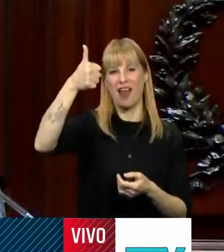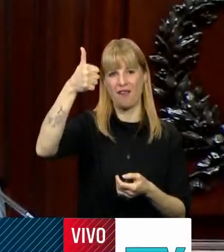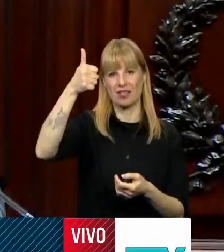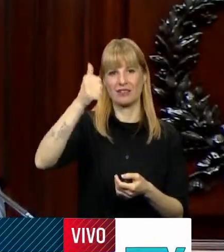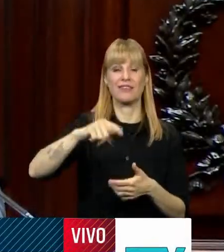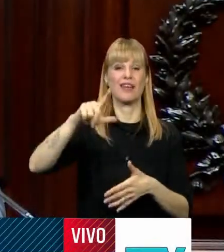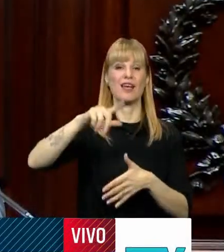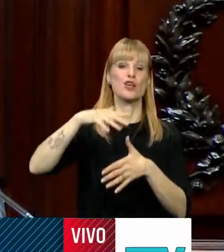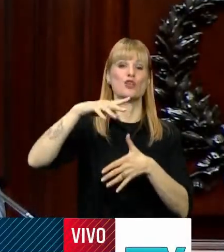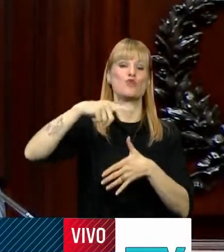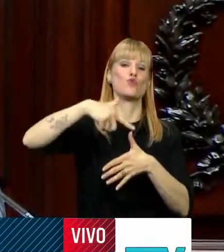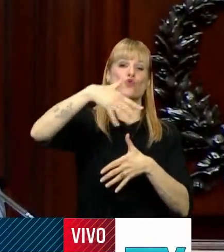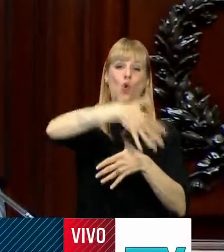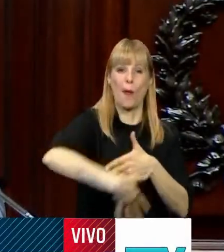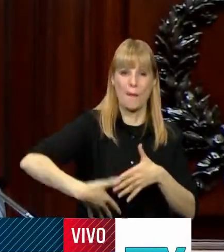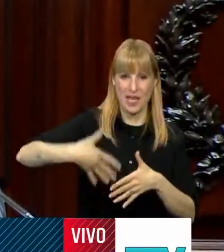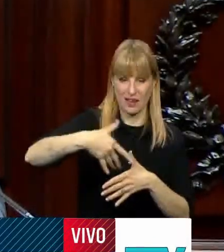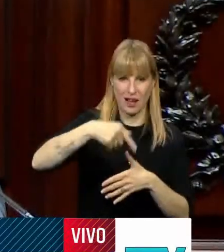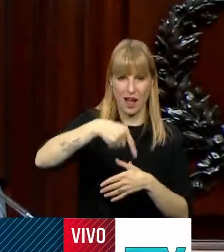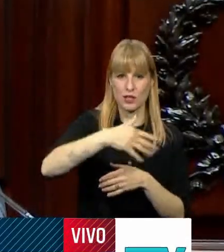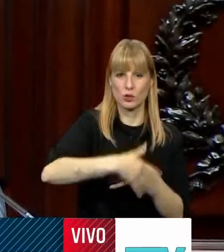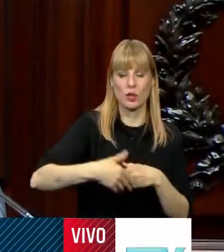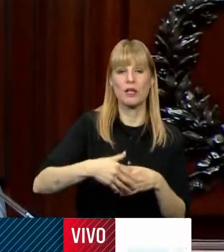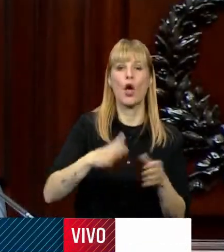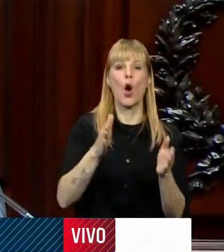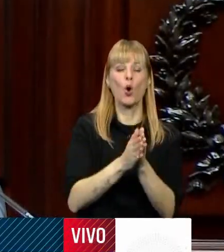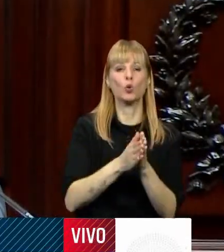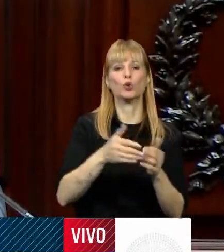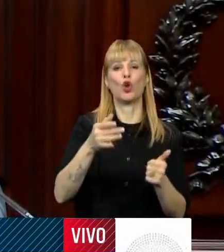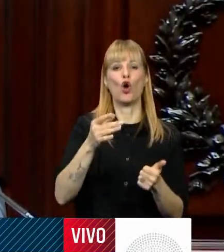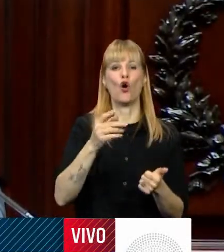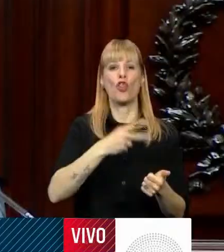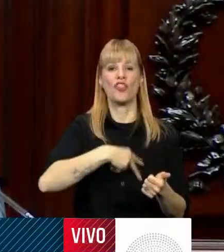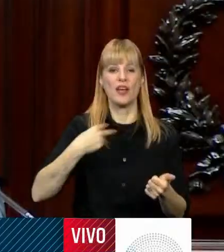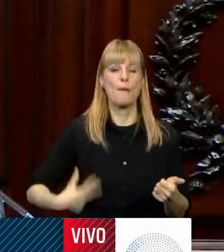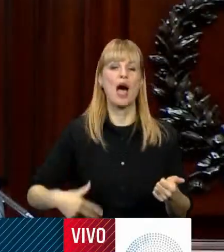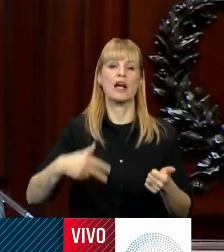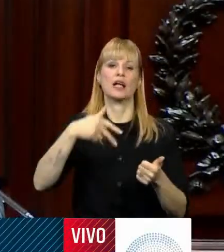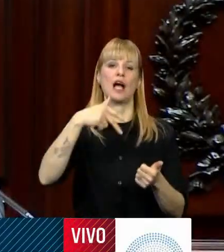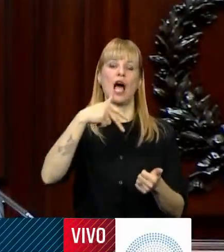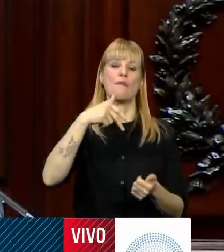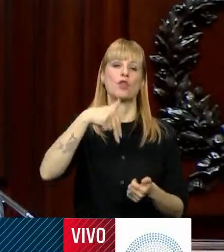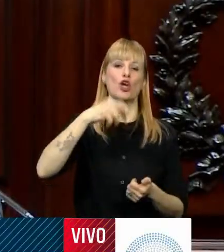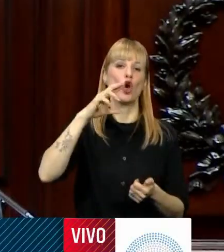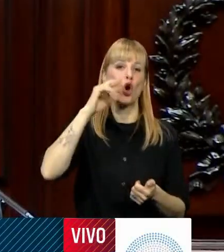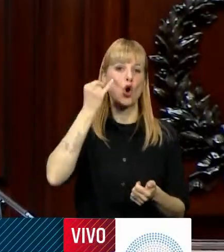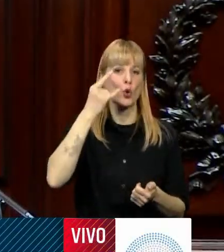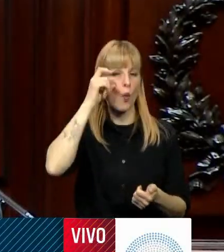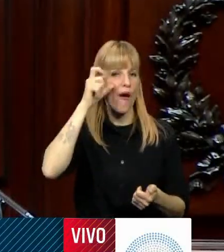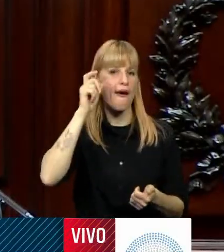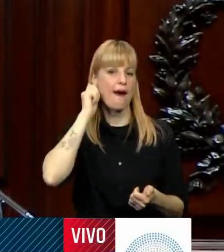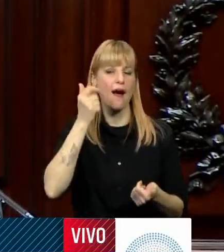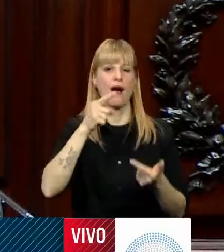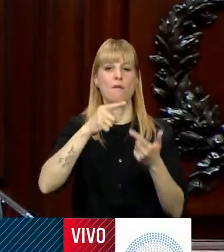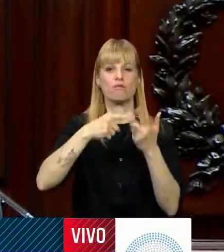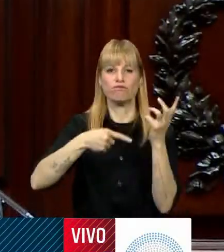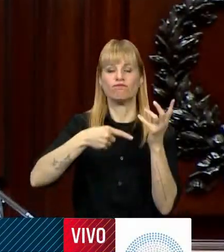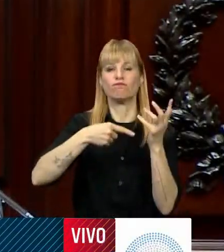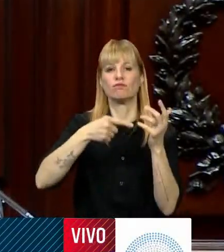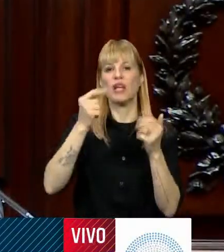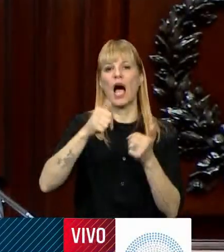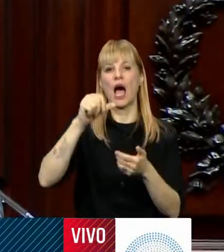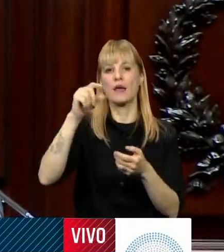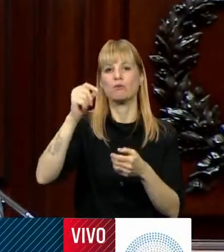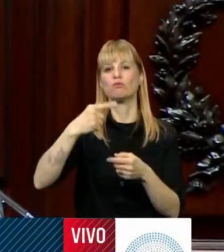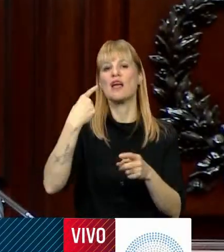junto con Australia, Dinamarca y Noruega formamos parte del reducido grupo de países que cuentan con